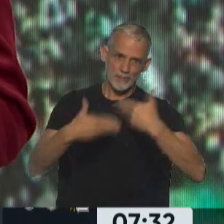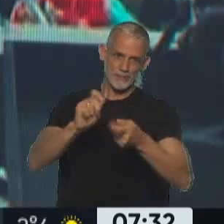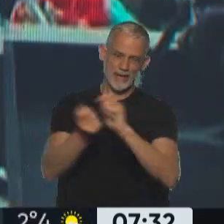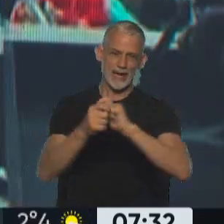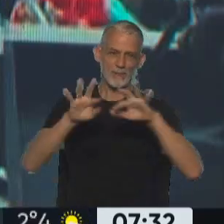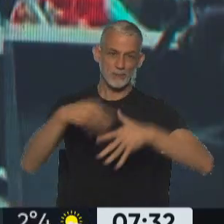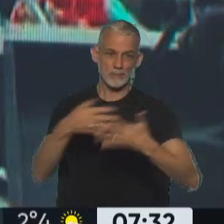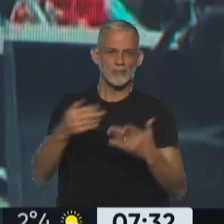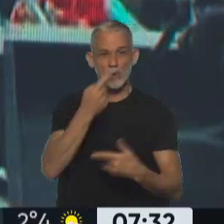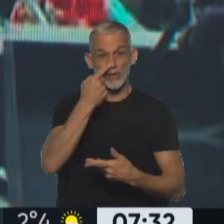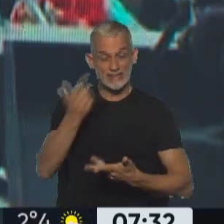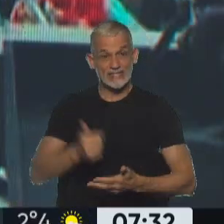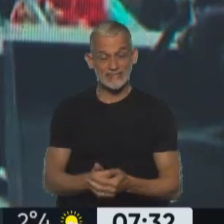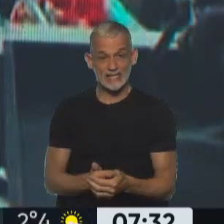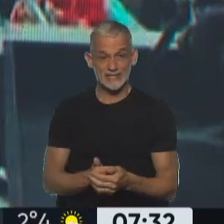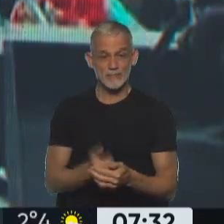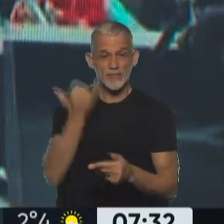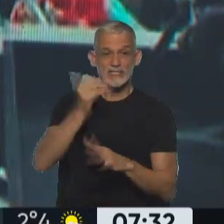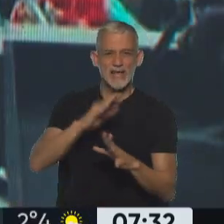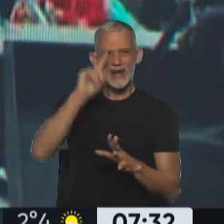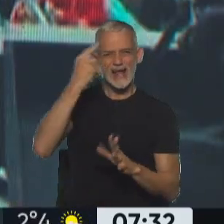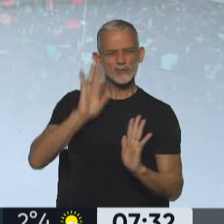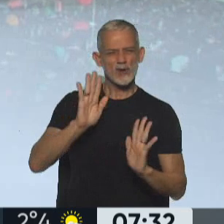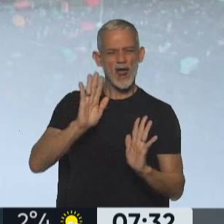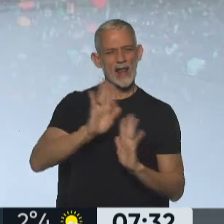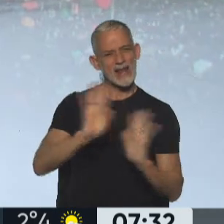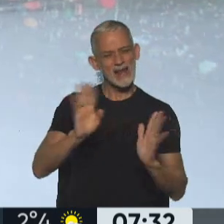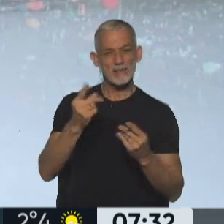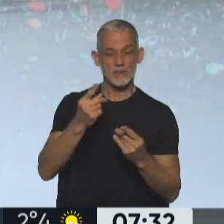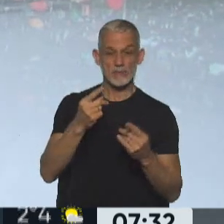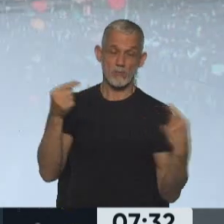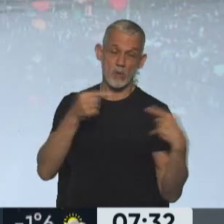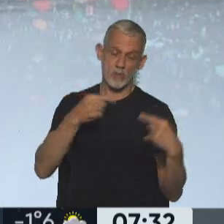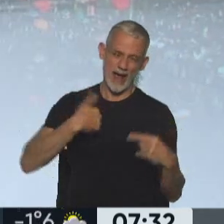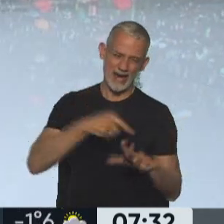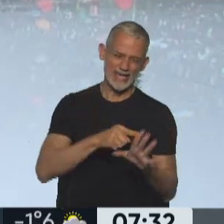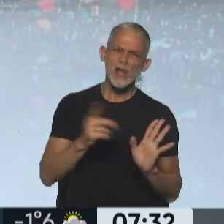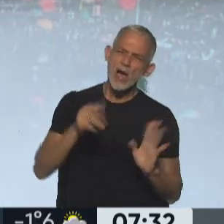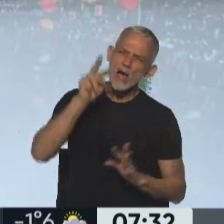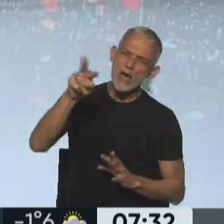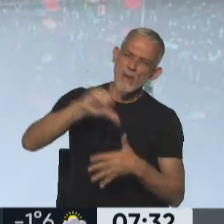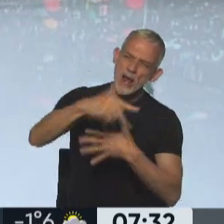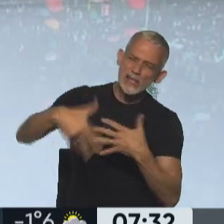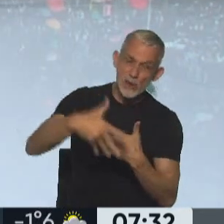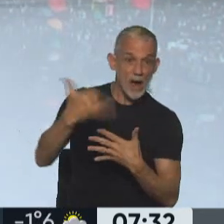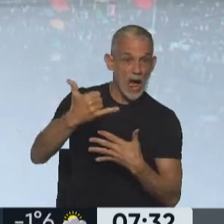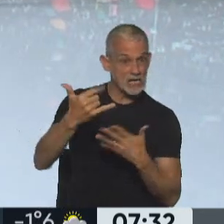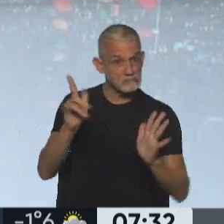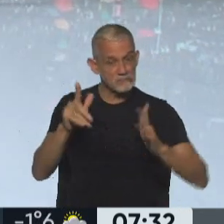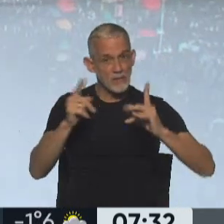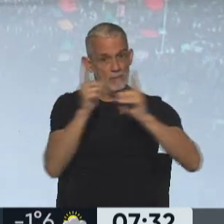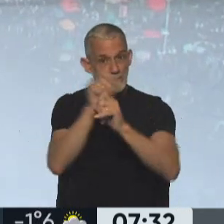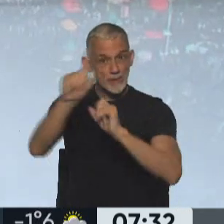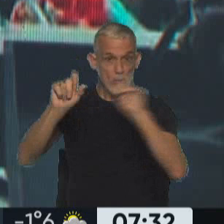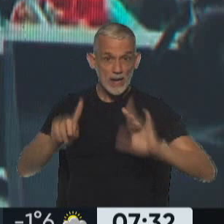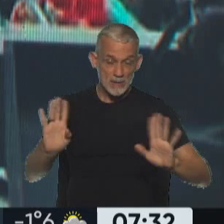reforma. Interesante, Ale, porque salimos de la coyuntura nacional, ¿no? Siempre conflictiva también en nuestro país, pero vemos también que Latinoamérica tiene sus historias,